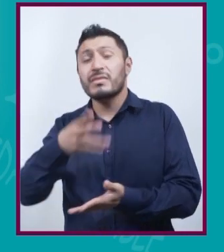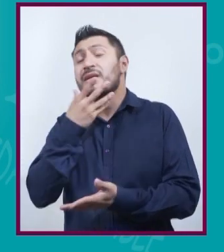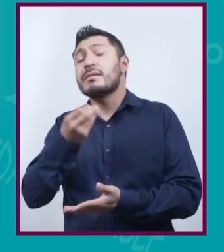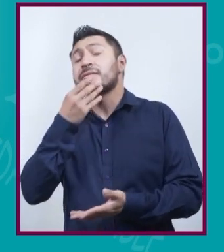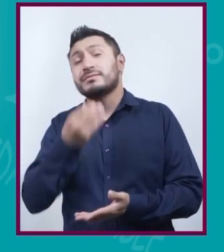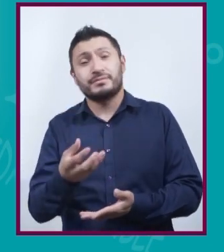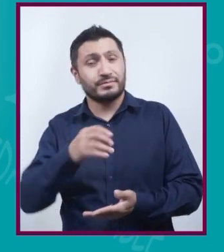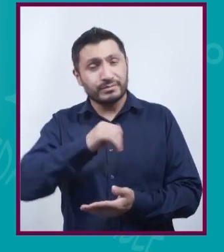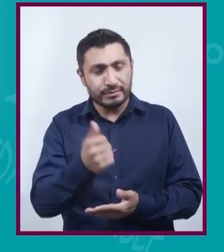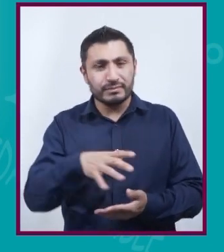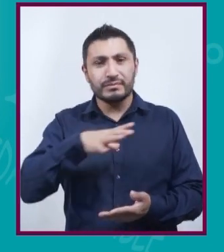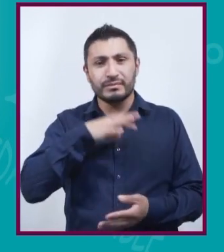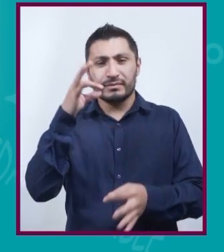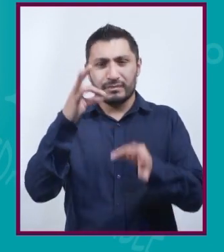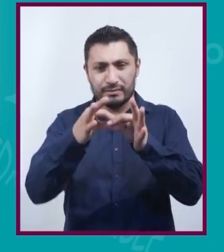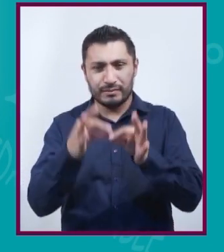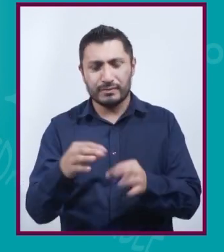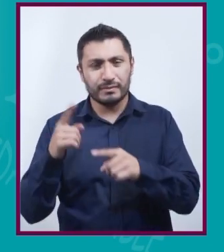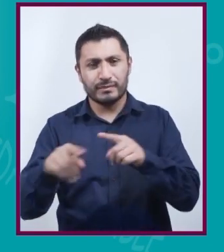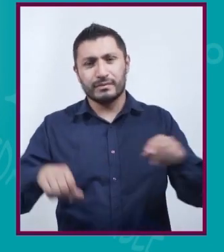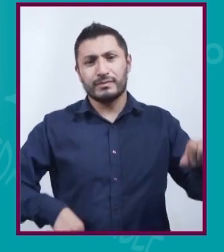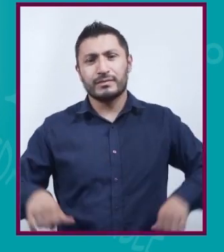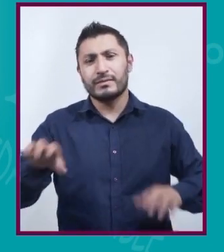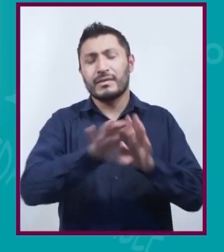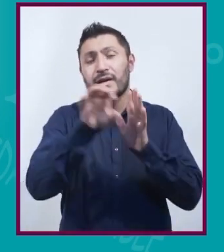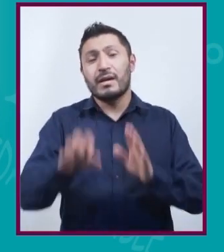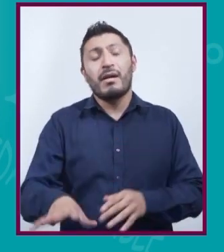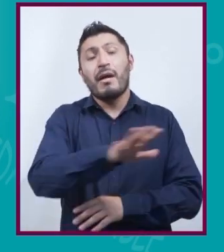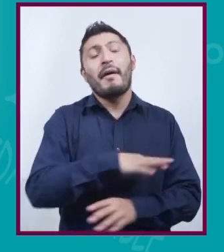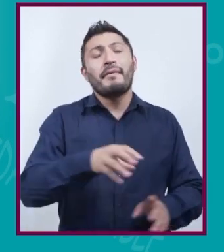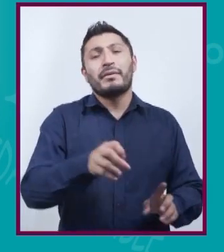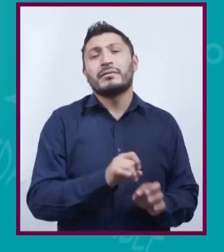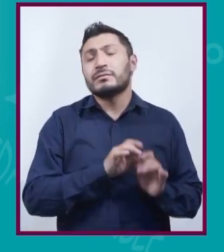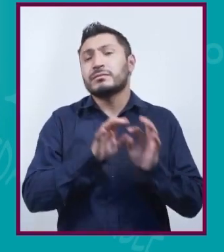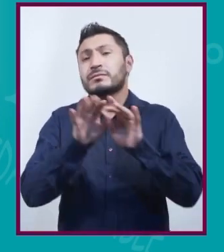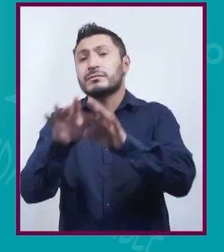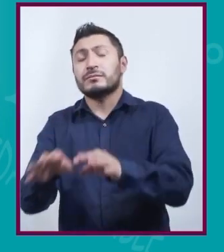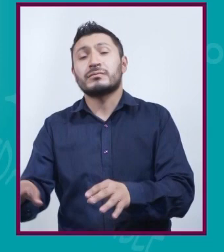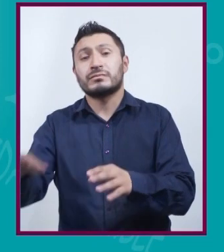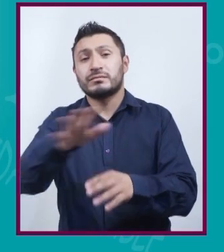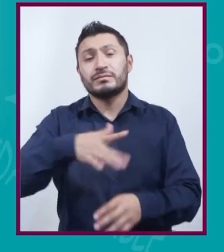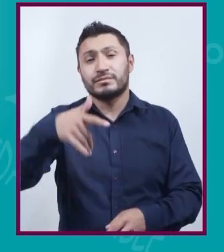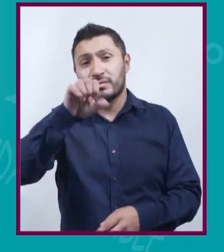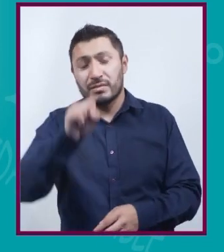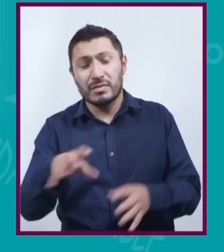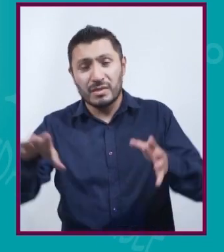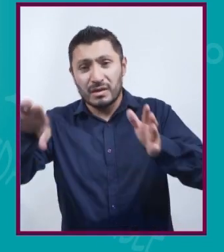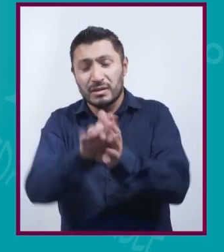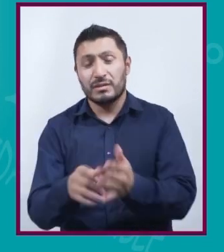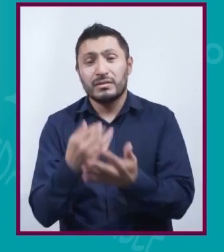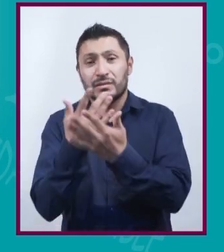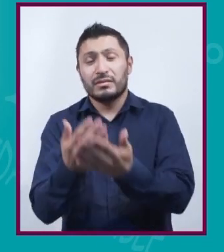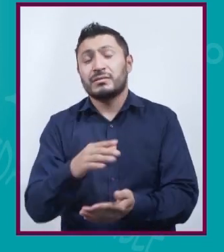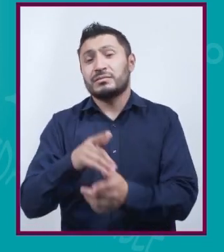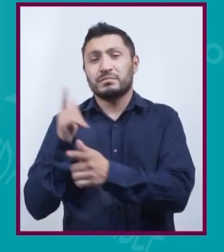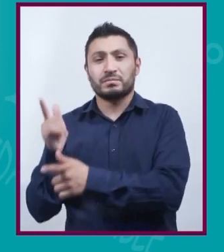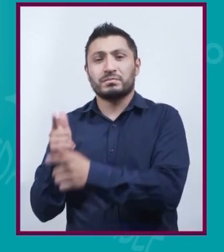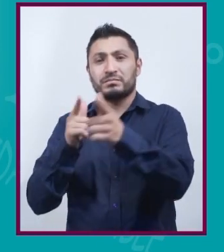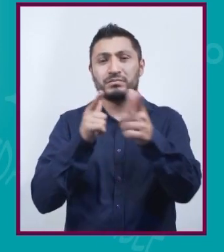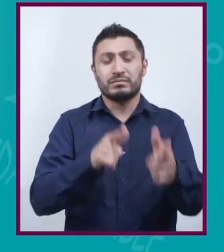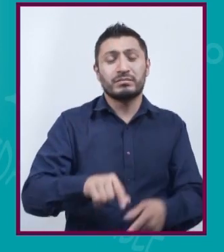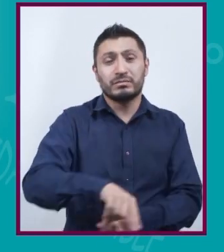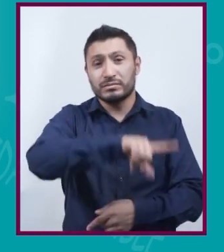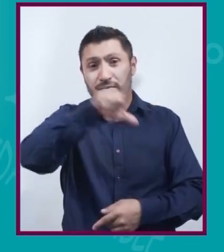y cumplían con varias tareas. Por ejemplo, conducían a los prisioneros a las cámaras de gases, esperaban a que fueran asesinados